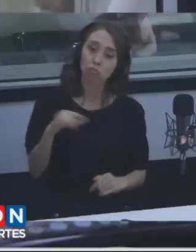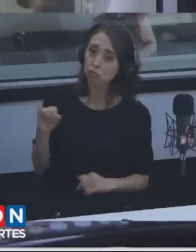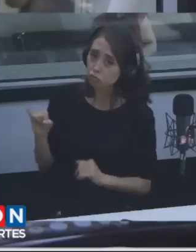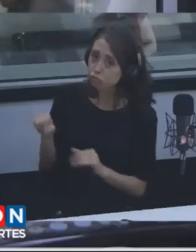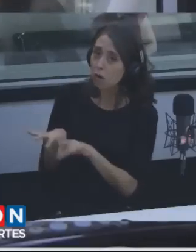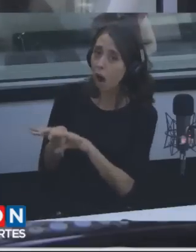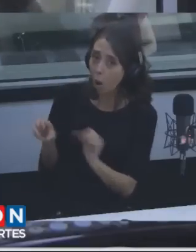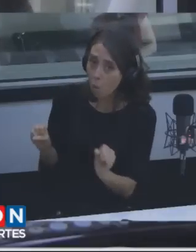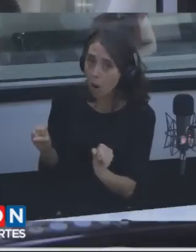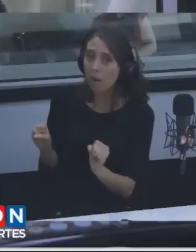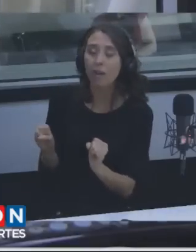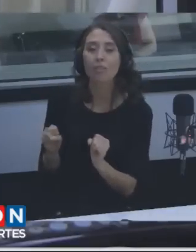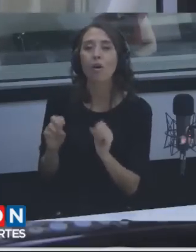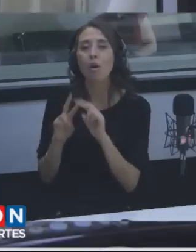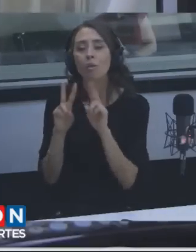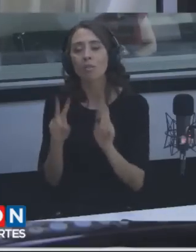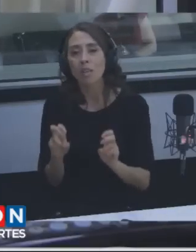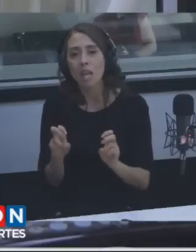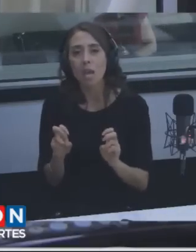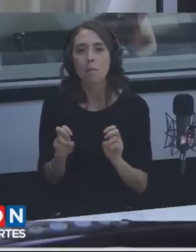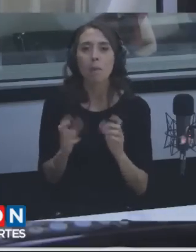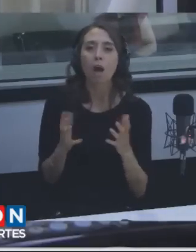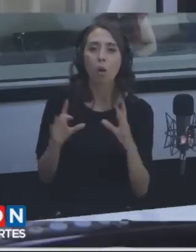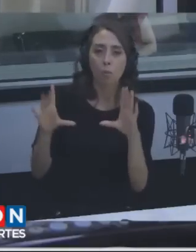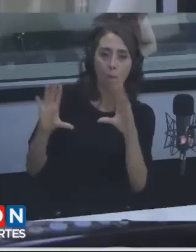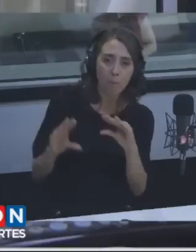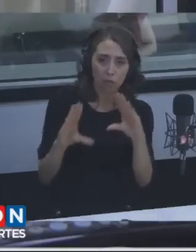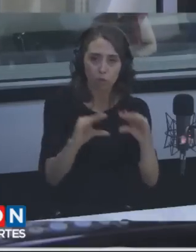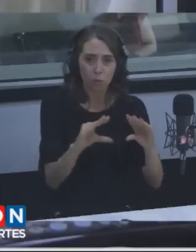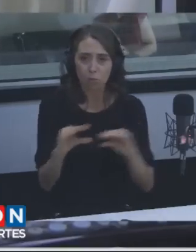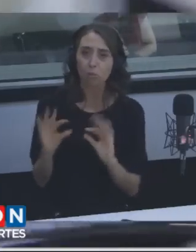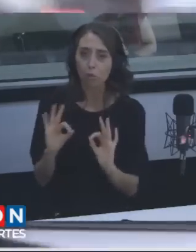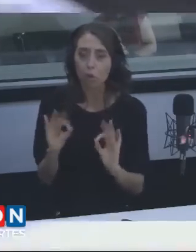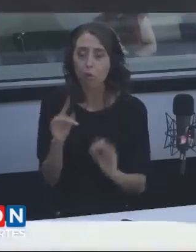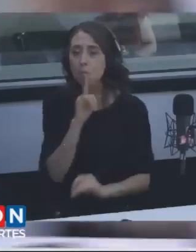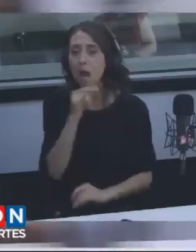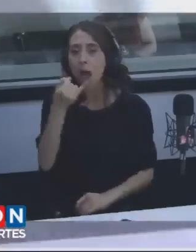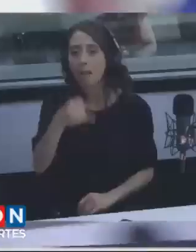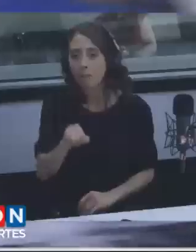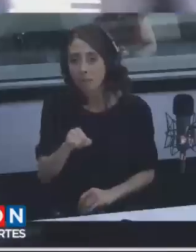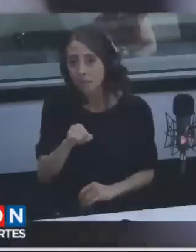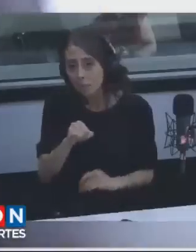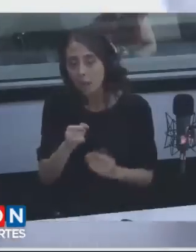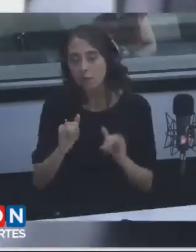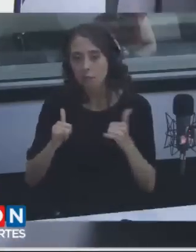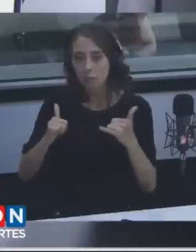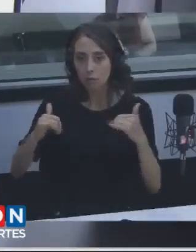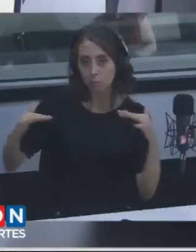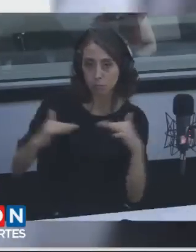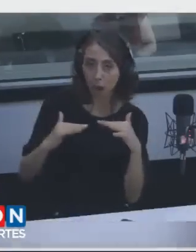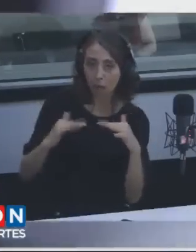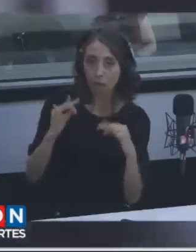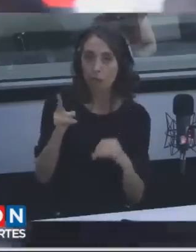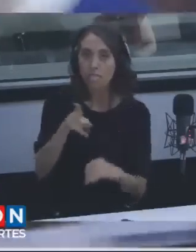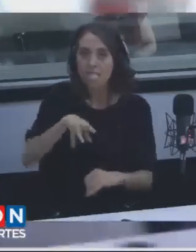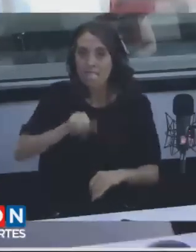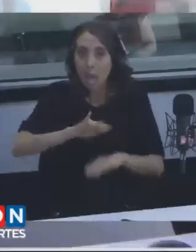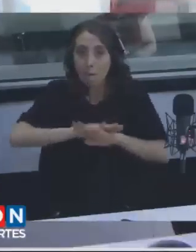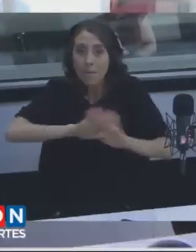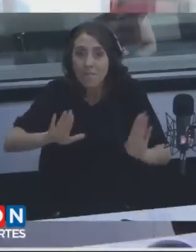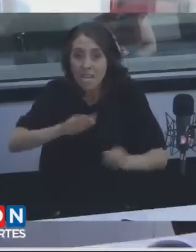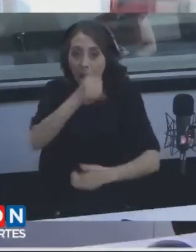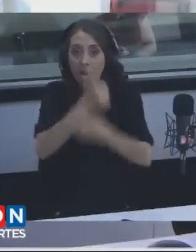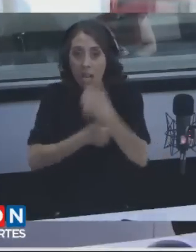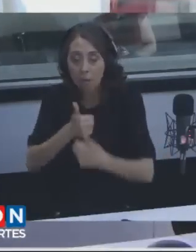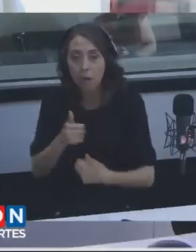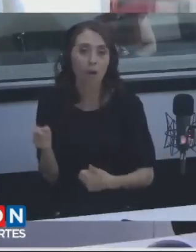acuerdo en el fondo, no por la cuestión de no dosificar y la cuestión, sino que al final, en realidad, entregar un partido en una instancia semifinal de un campeonato.